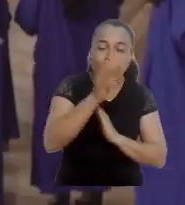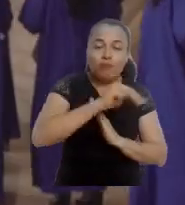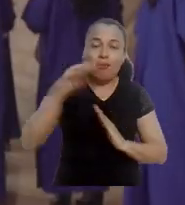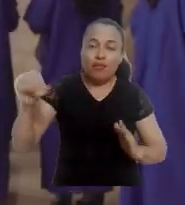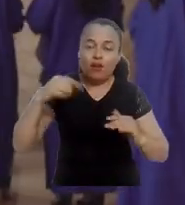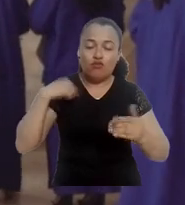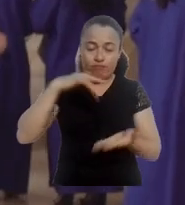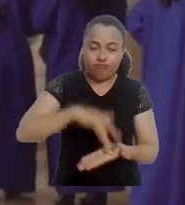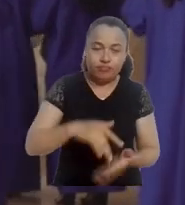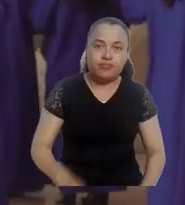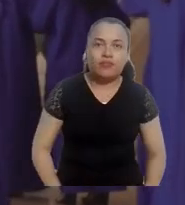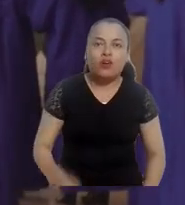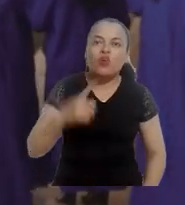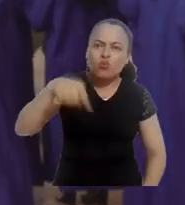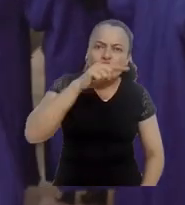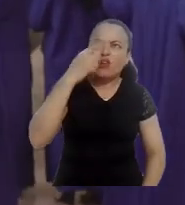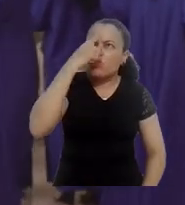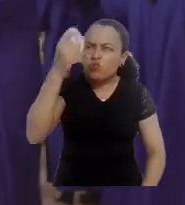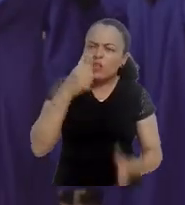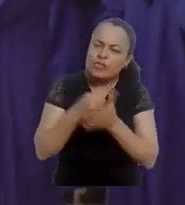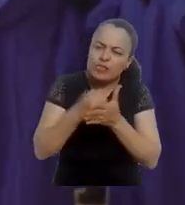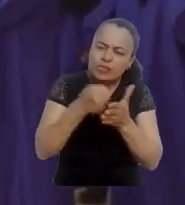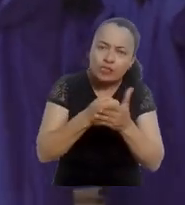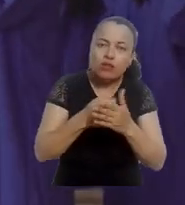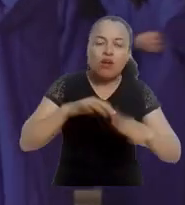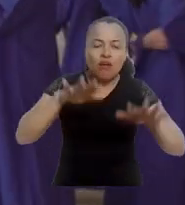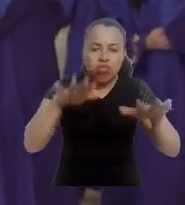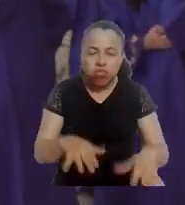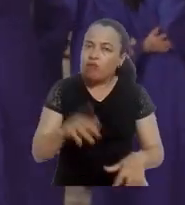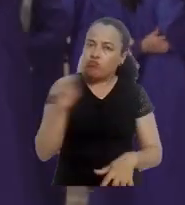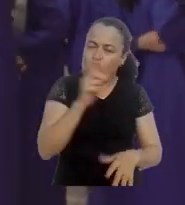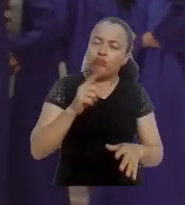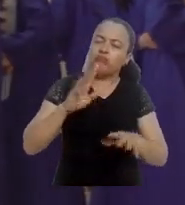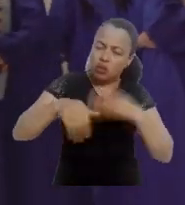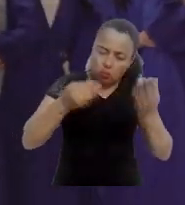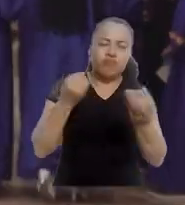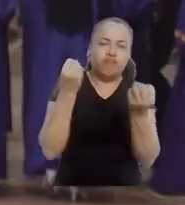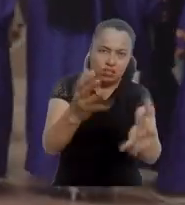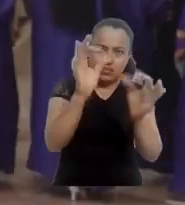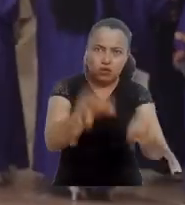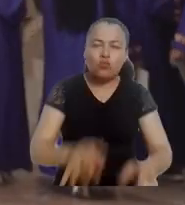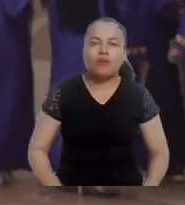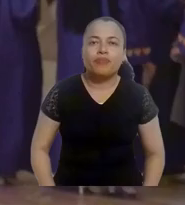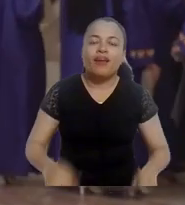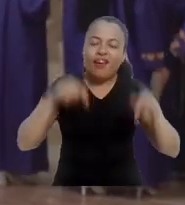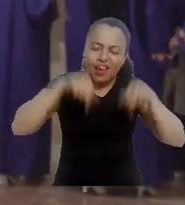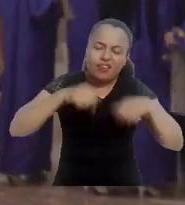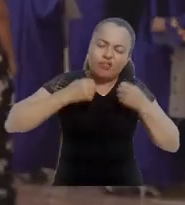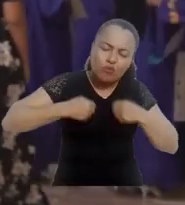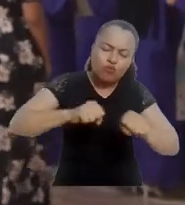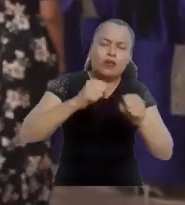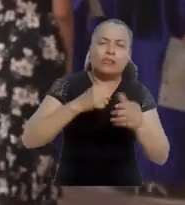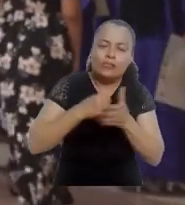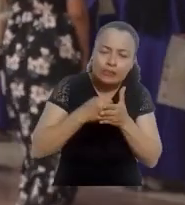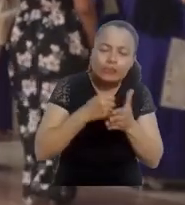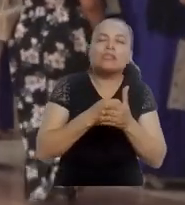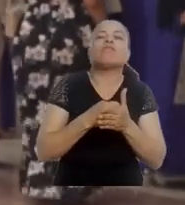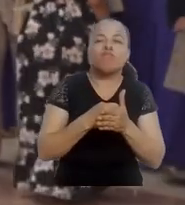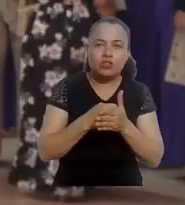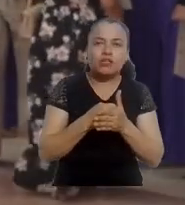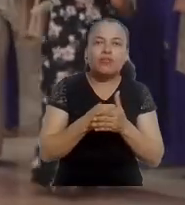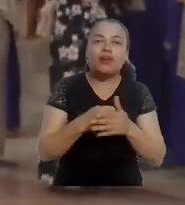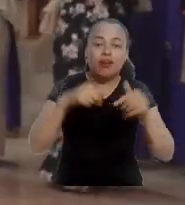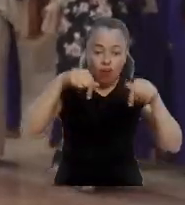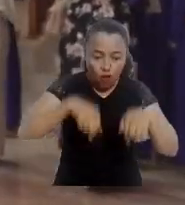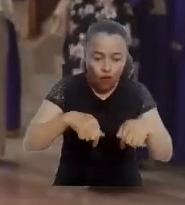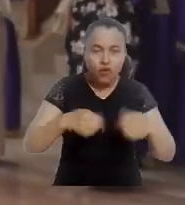aquí. Estudien, que persigan sus sueños, que no se rindan, que todo tiene una recompensa. Aquí estamos con esfuerzo, dedicación y pues